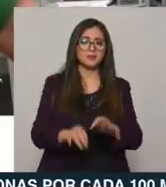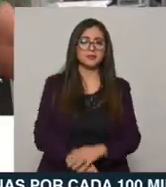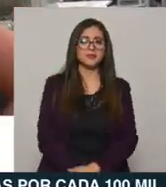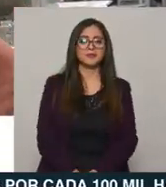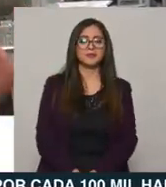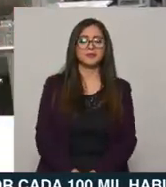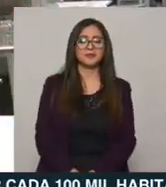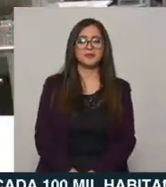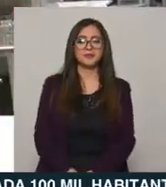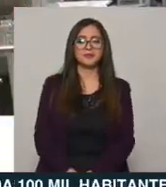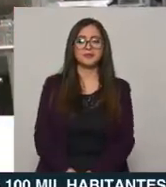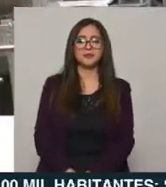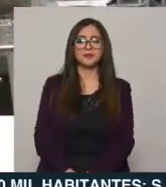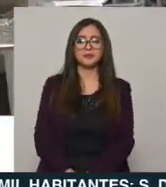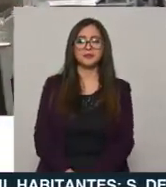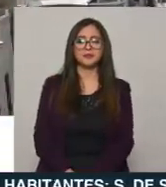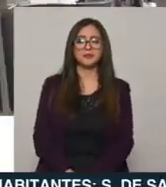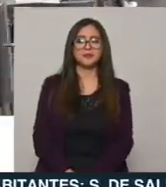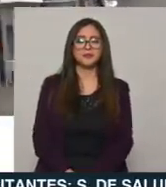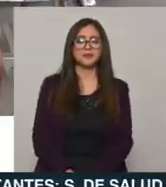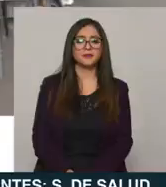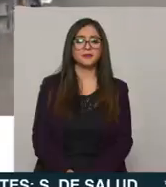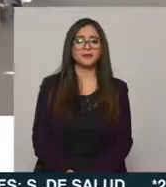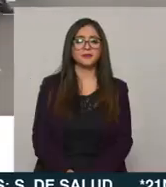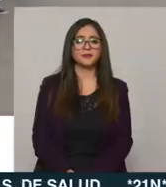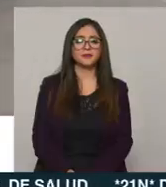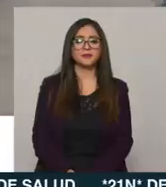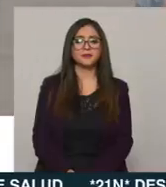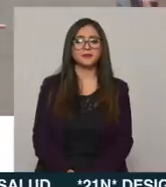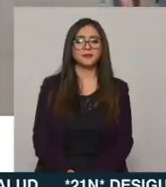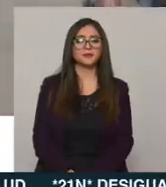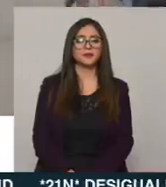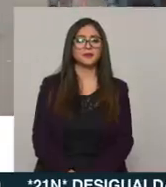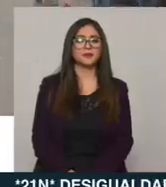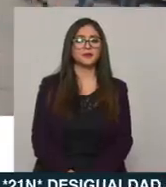Iraís Morquecho, 21 Noticias. ¡Cómprenme algo, no he comido!